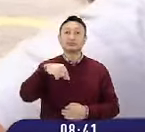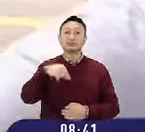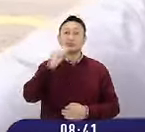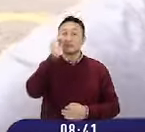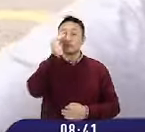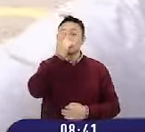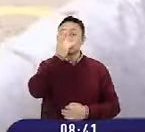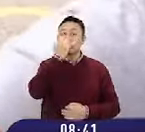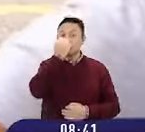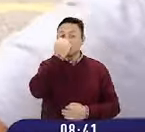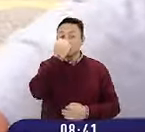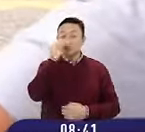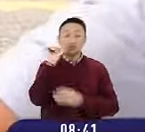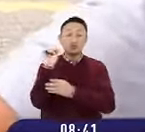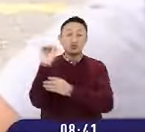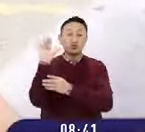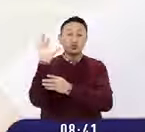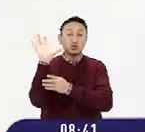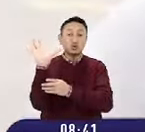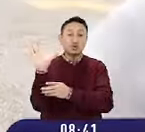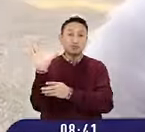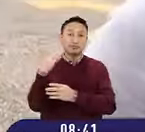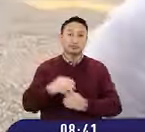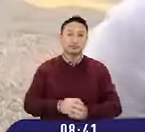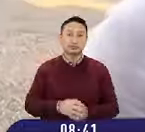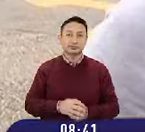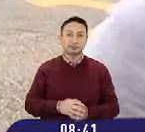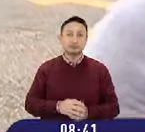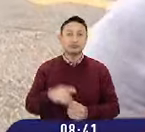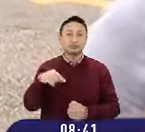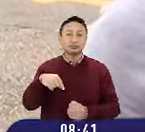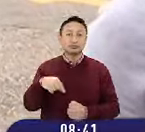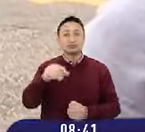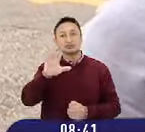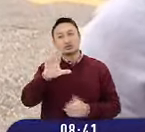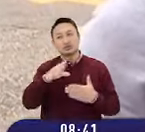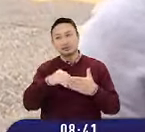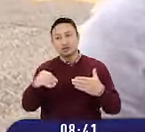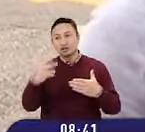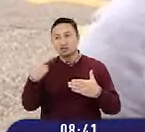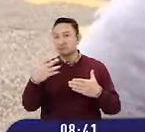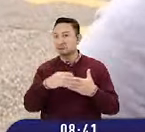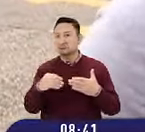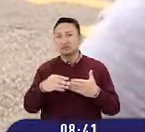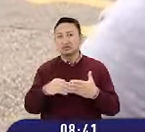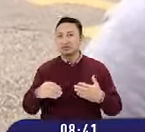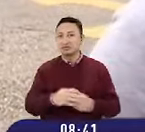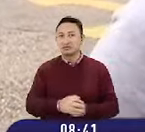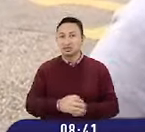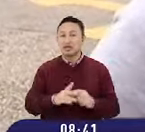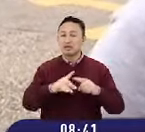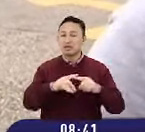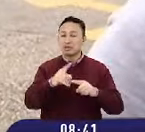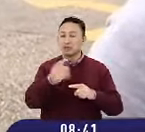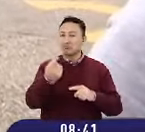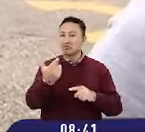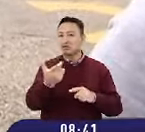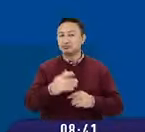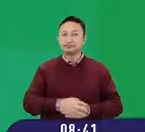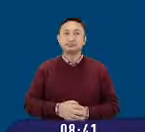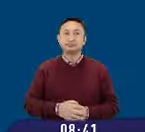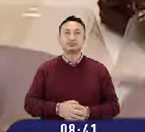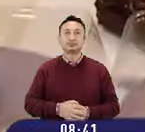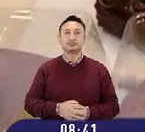rositas rojas, los girasoles, que es lo que más llevan. También hacemos arreglitos de $5, de $3, depende de la comodidad del bolsillo del